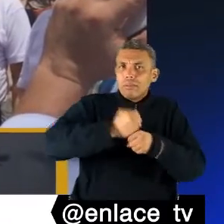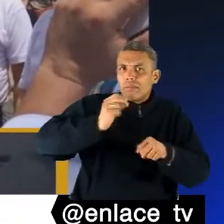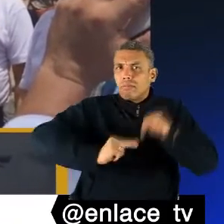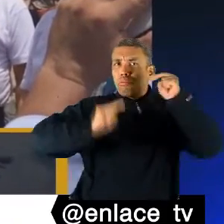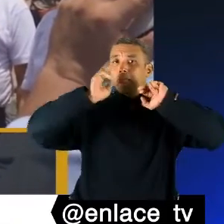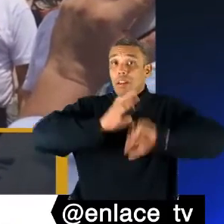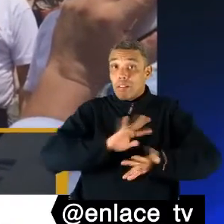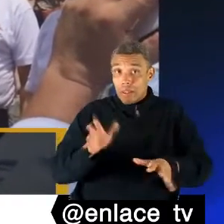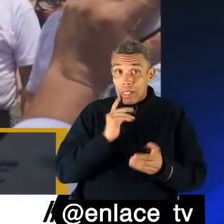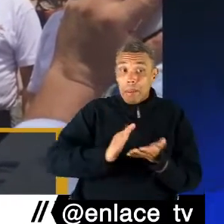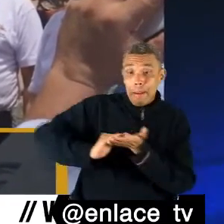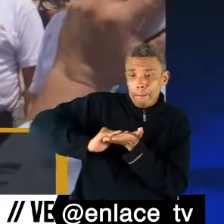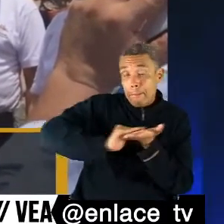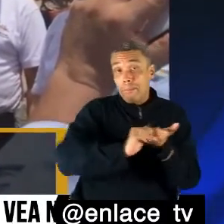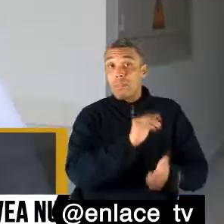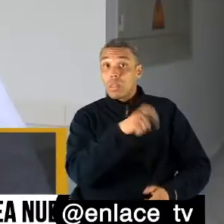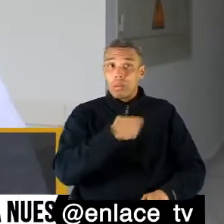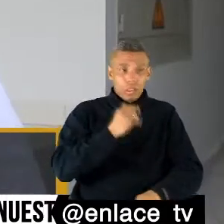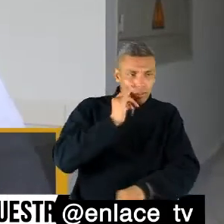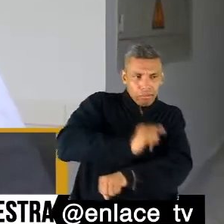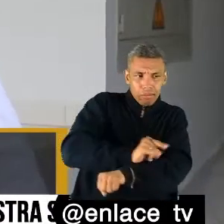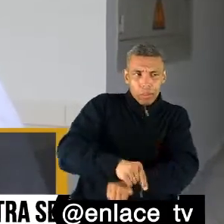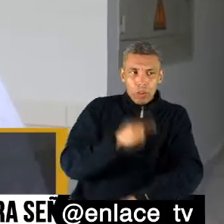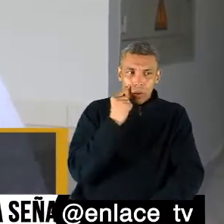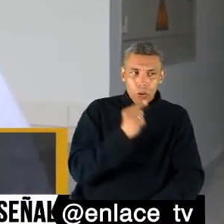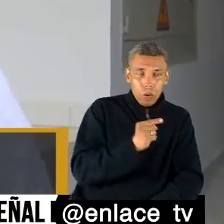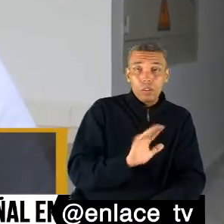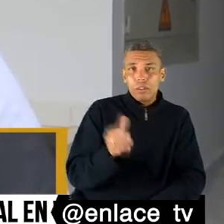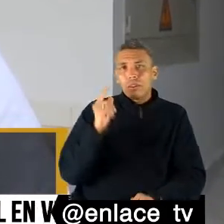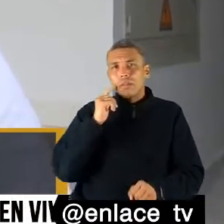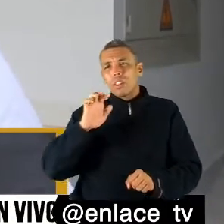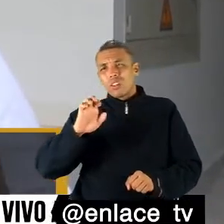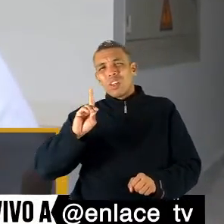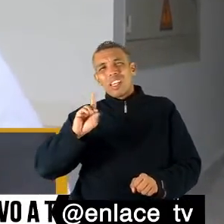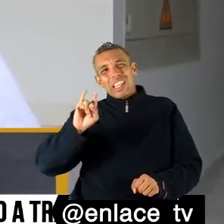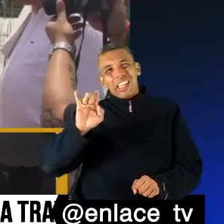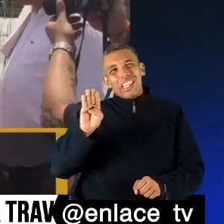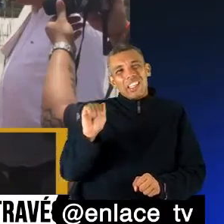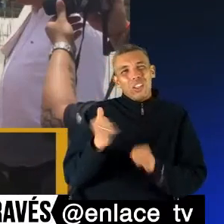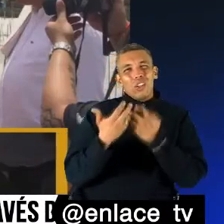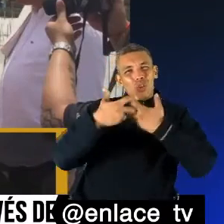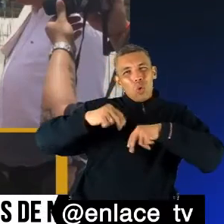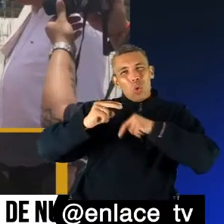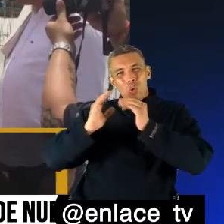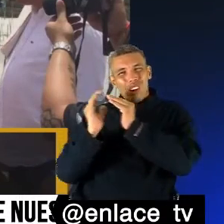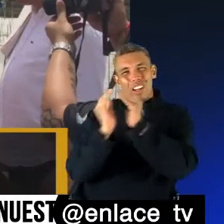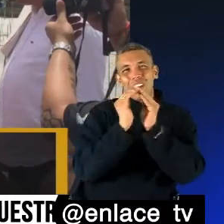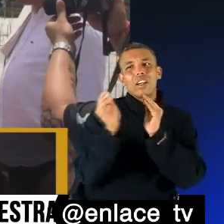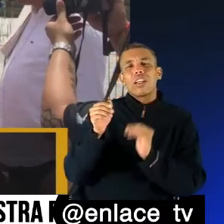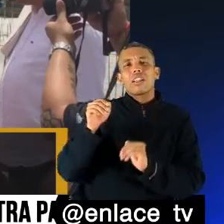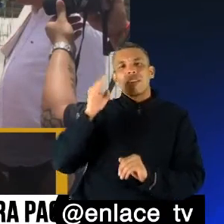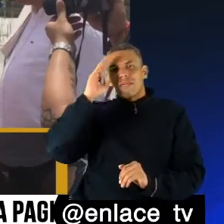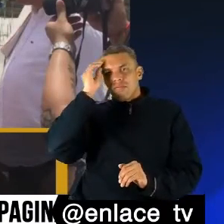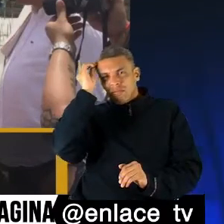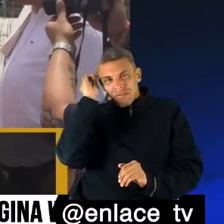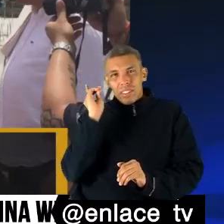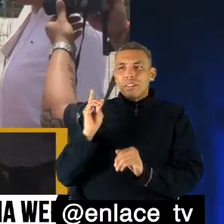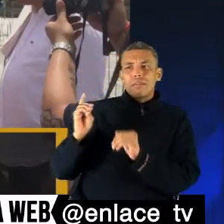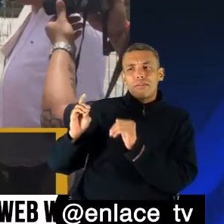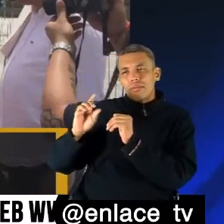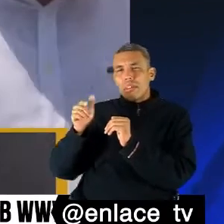obras en la ciudad. Hemos estado trabajando de la mano con EDUBA, con el alcalde municipal, con el medio ambiente, es decir, hemos estado por ejemplo con el tema del relleno